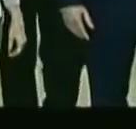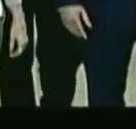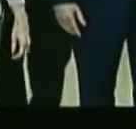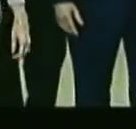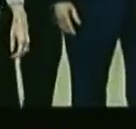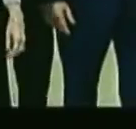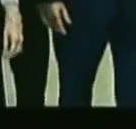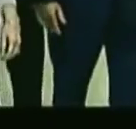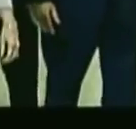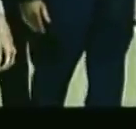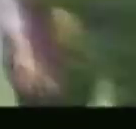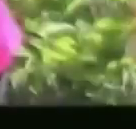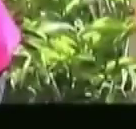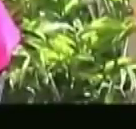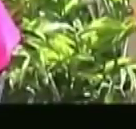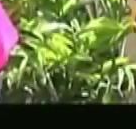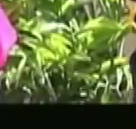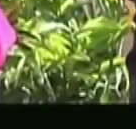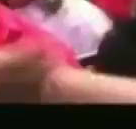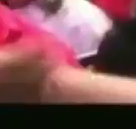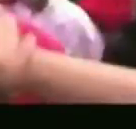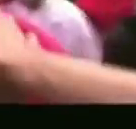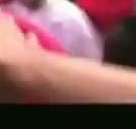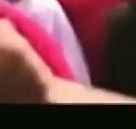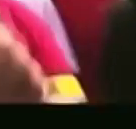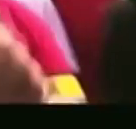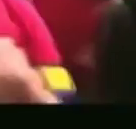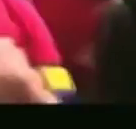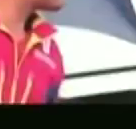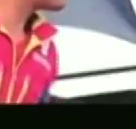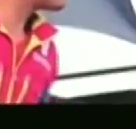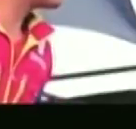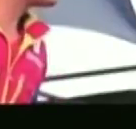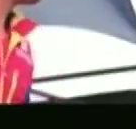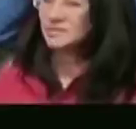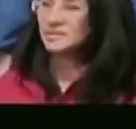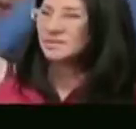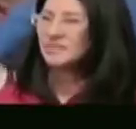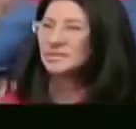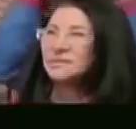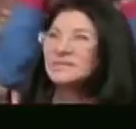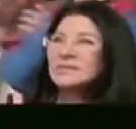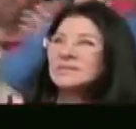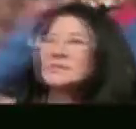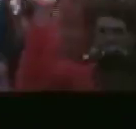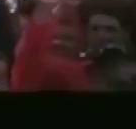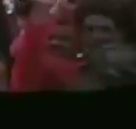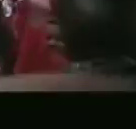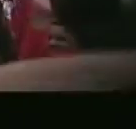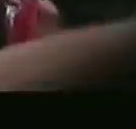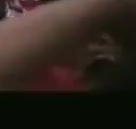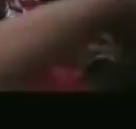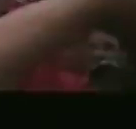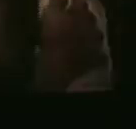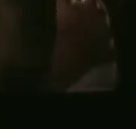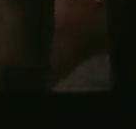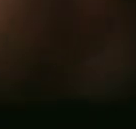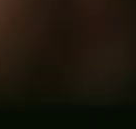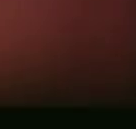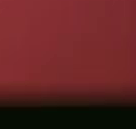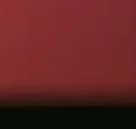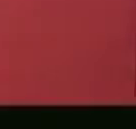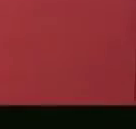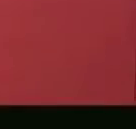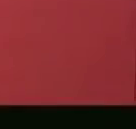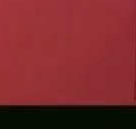Dominicana. Y lo que viene para este 2018 es indestructible. Le digo